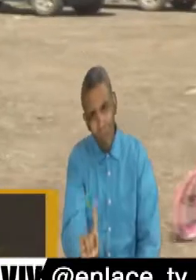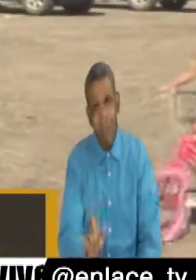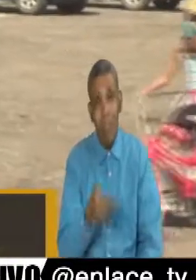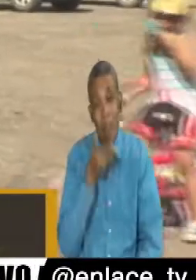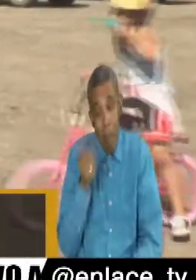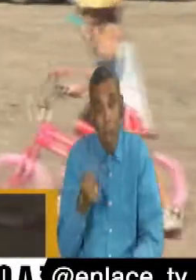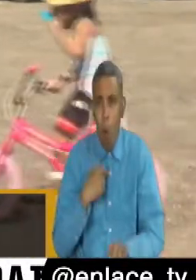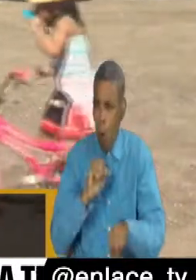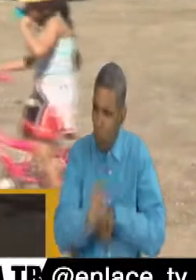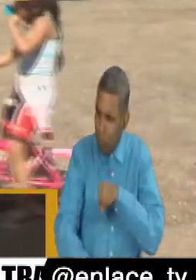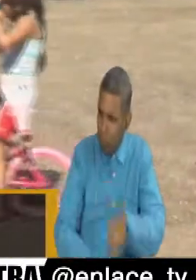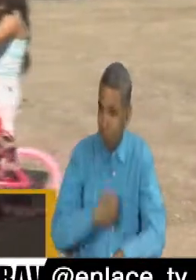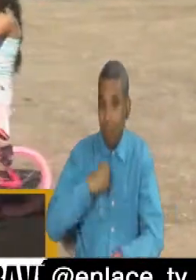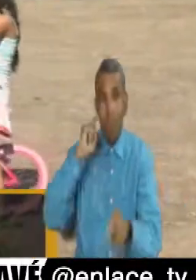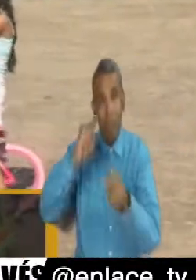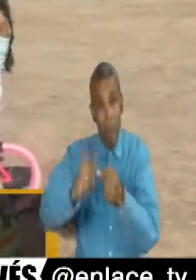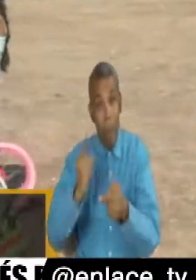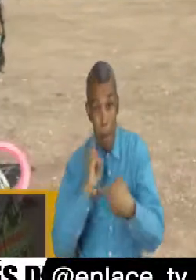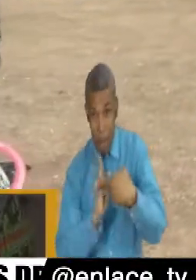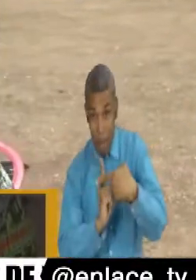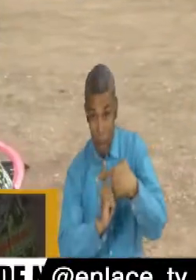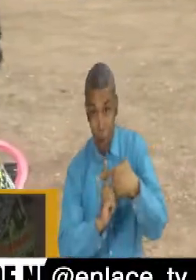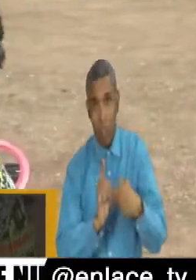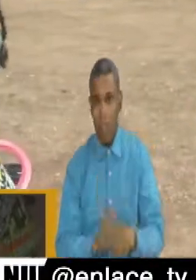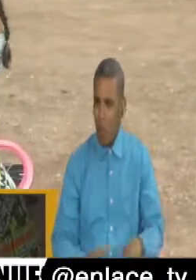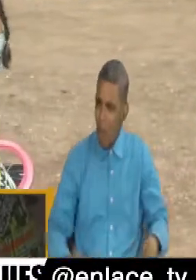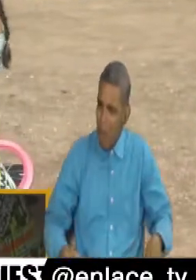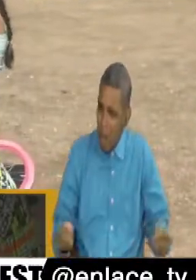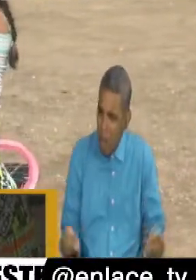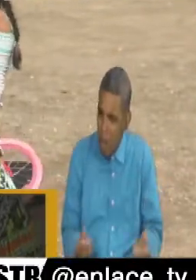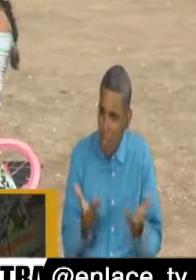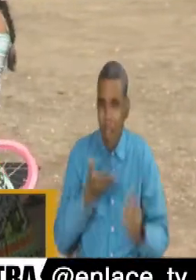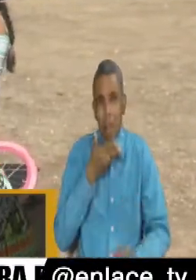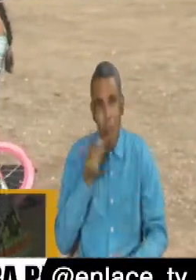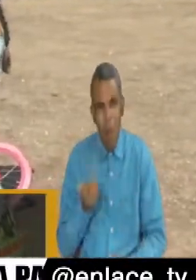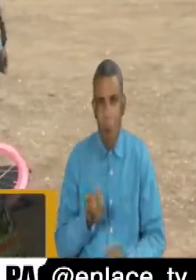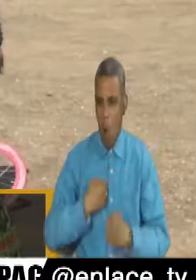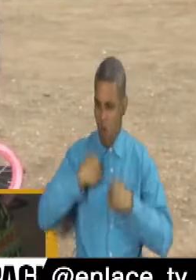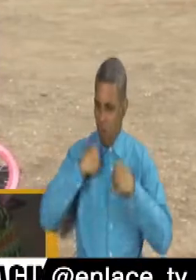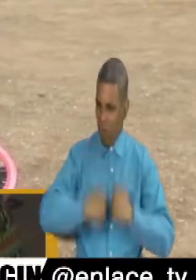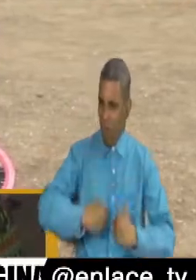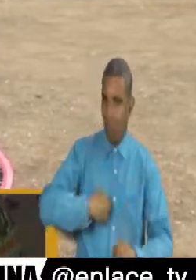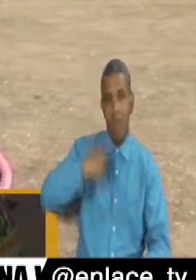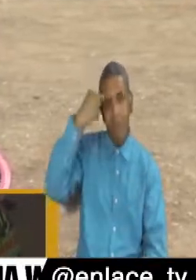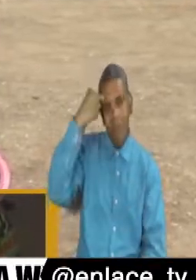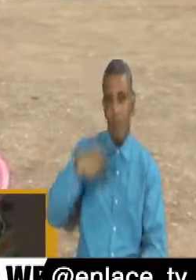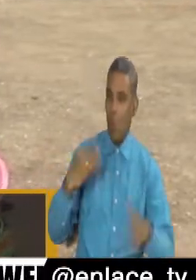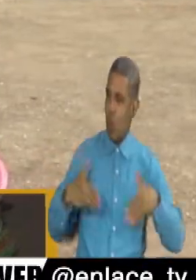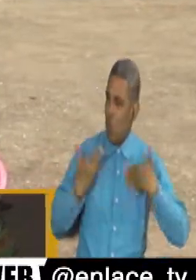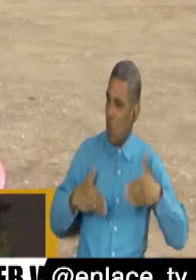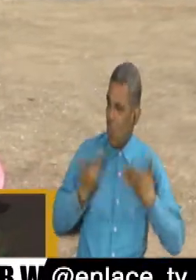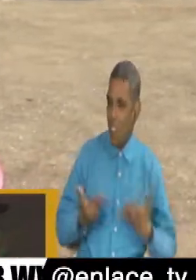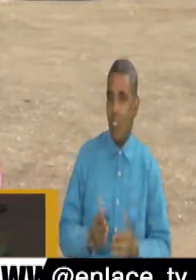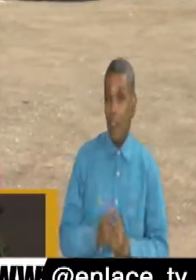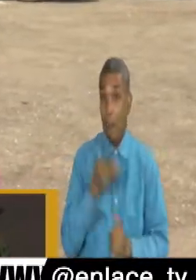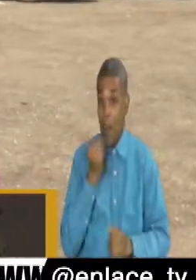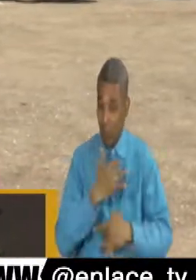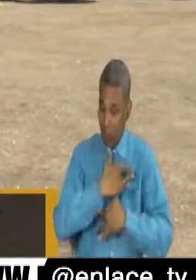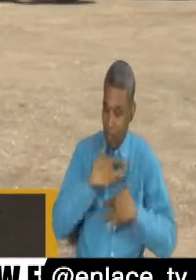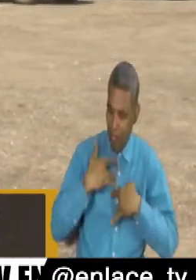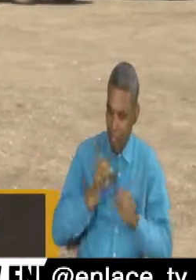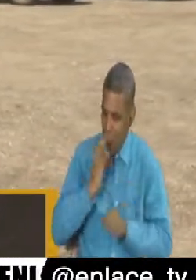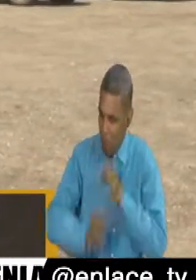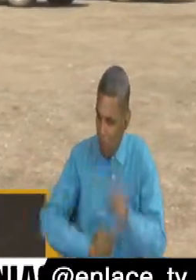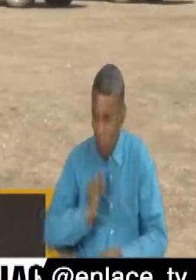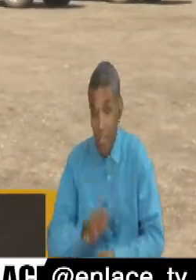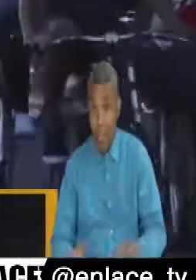que nos deja eso es eso, que hay que amar la vida, y para amar la vida tenemos que cuidar de la salud, hacer deporte